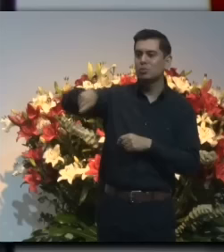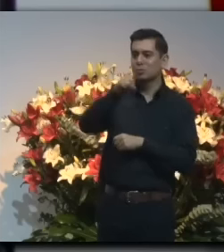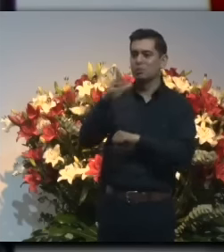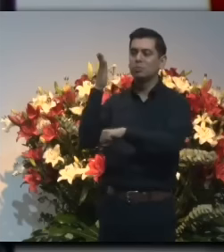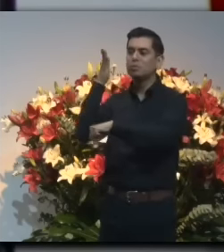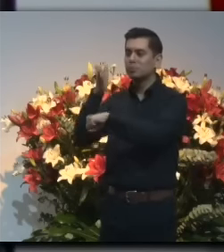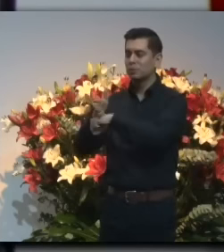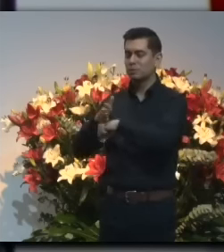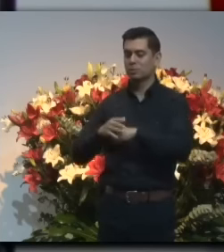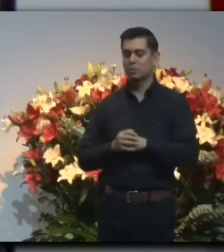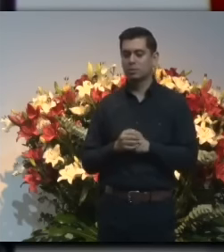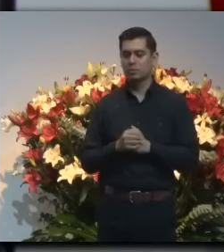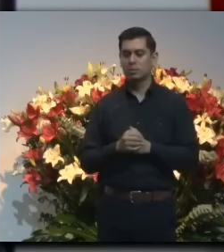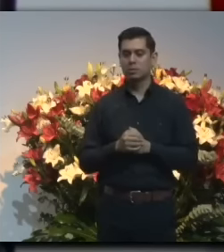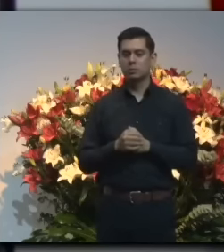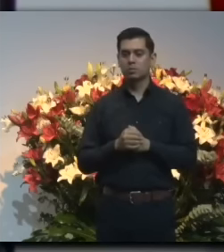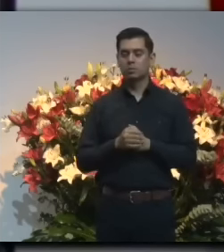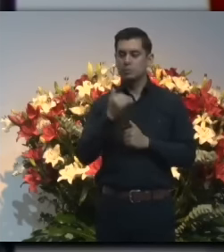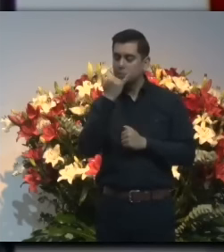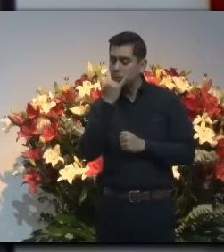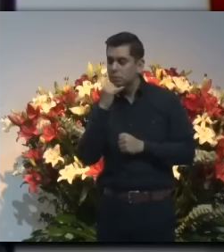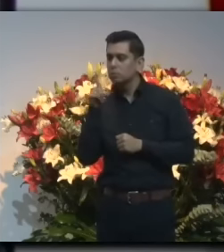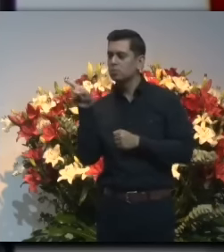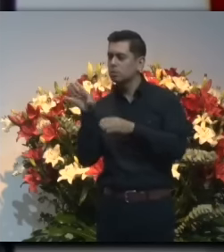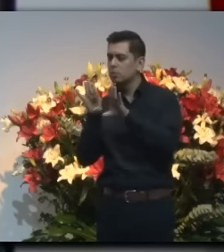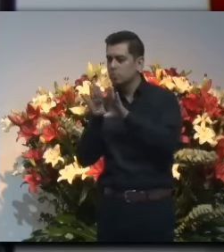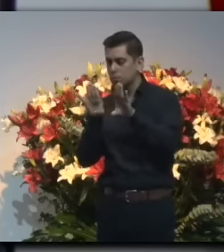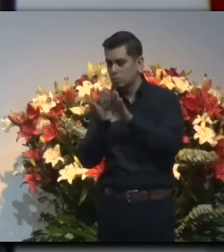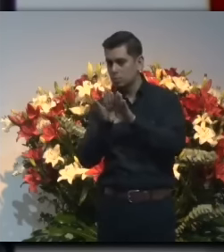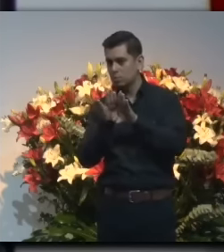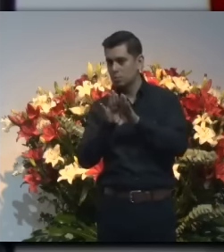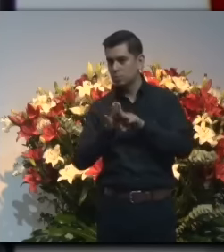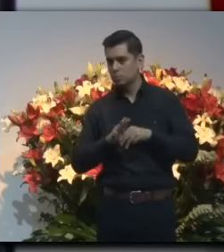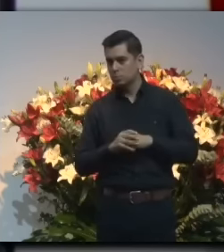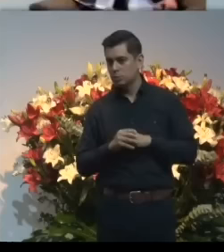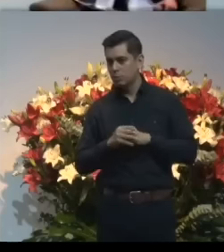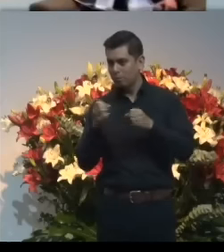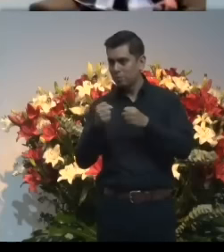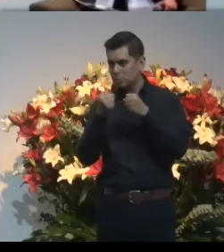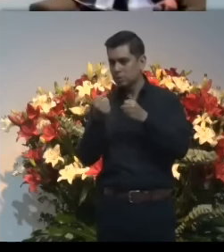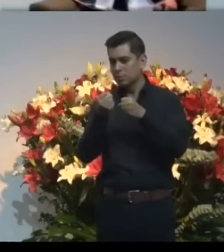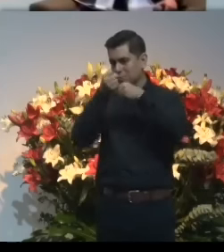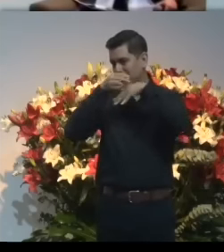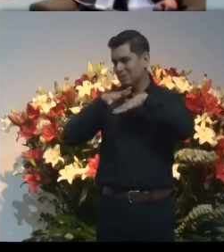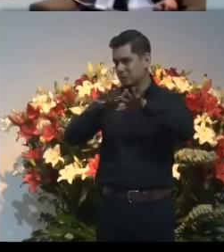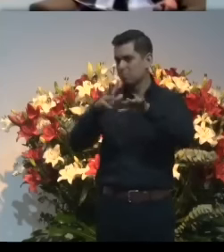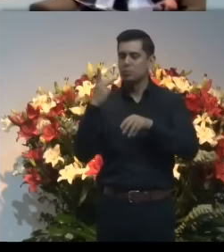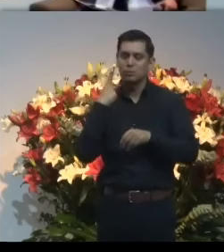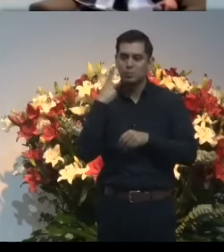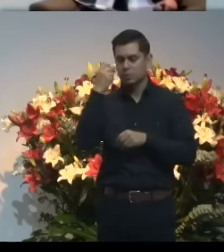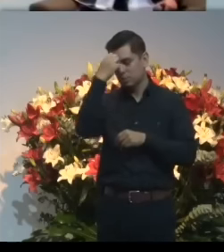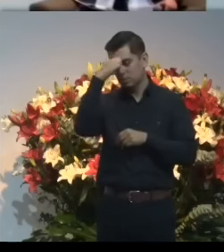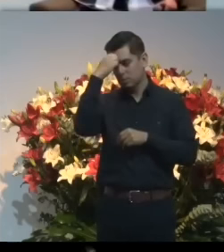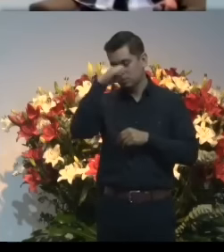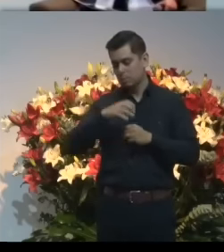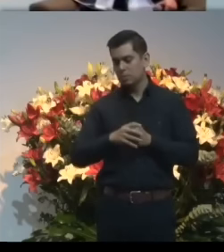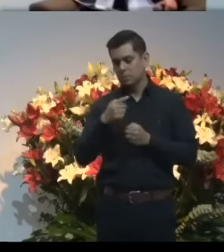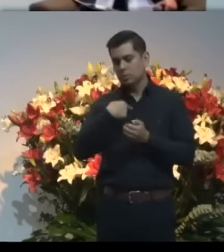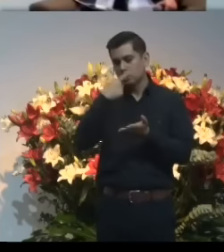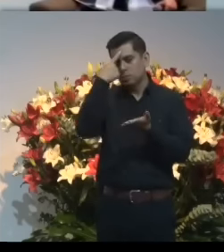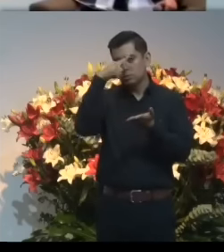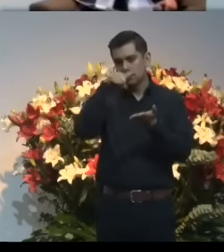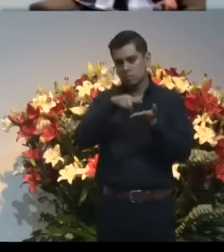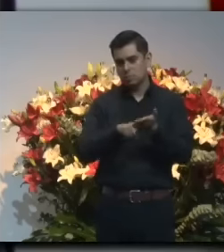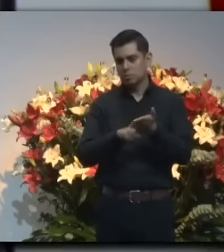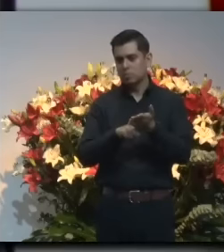el fortalecimiento en específico, concretas, acciones concretas al fortalecimiento del servicio exterior mexicano. Yo creo que el